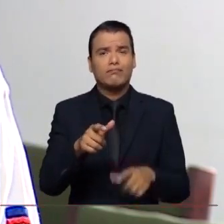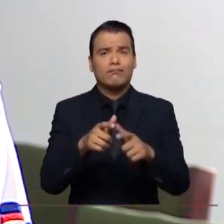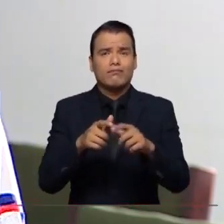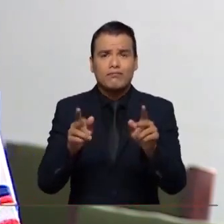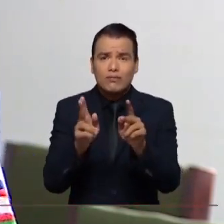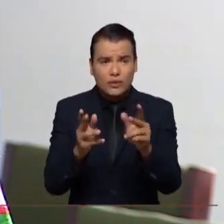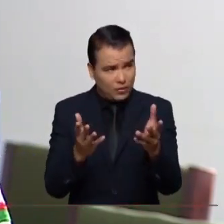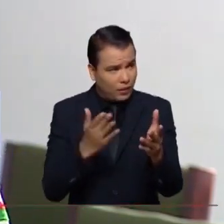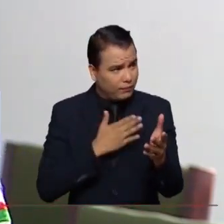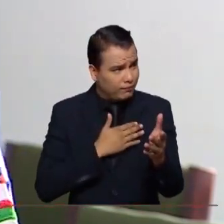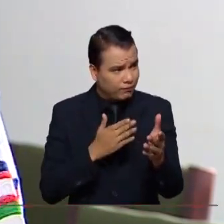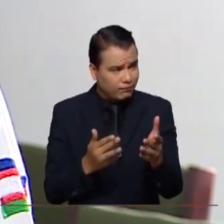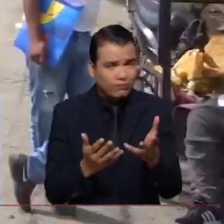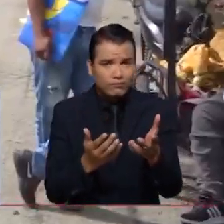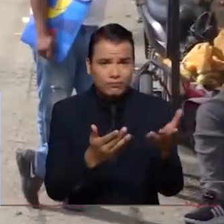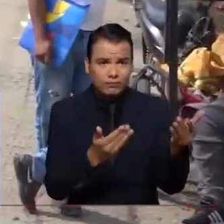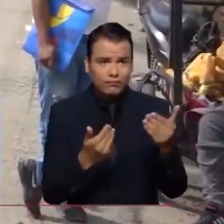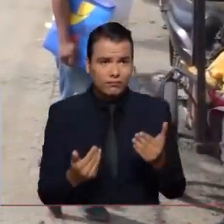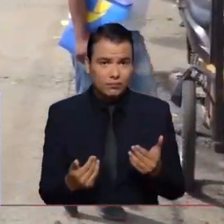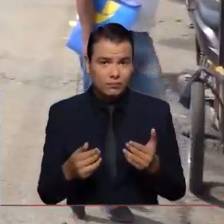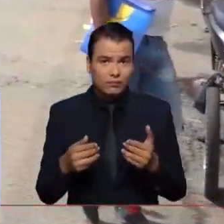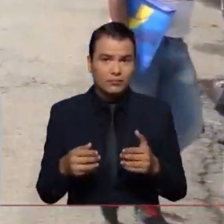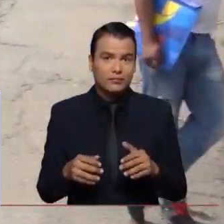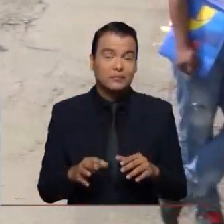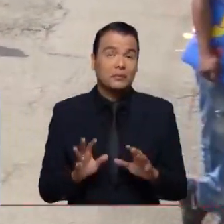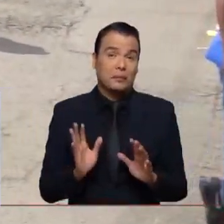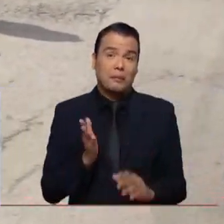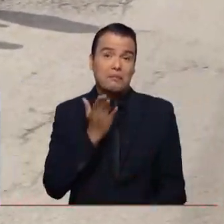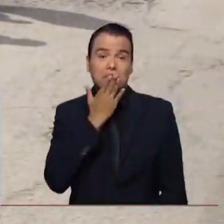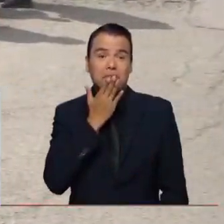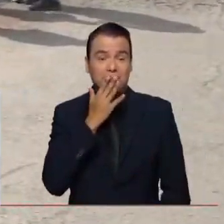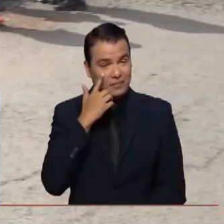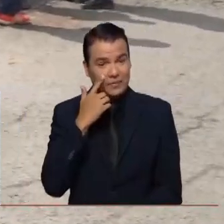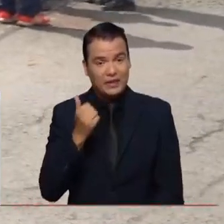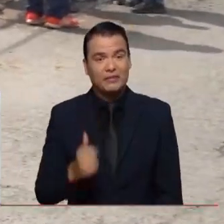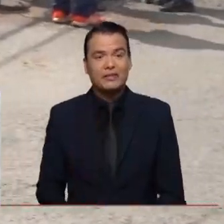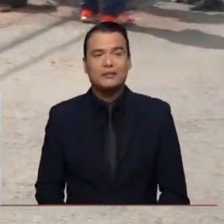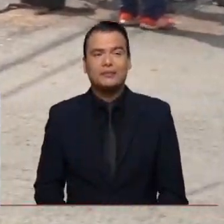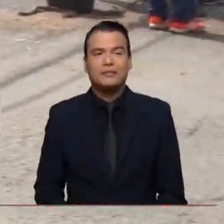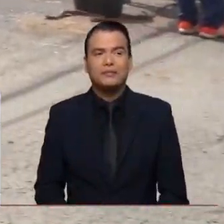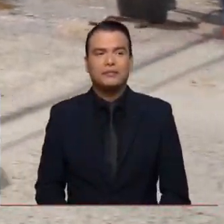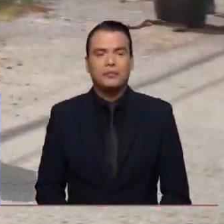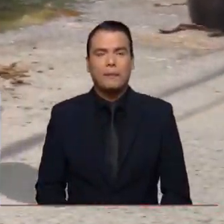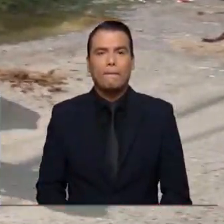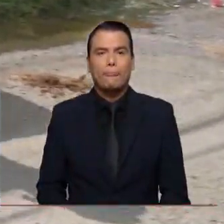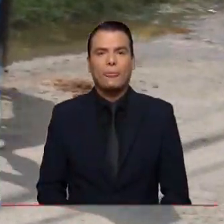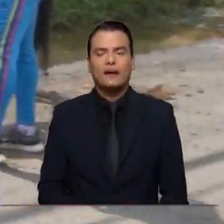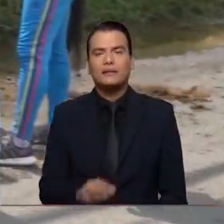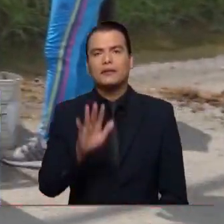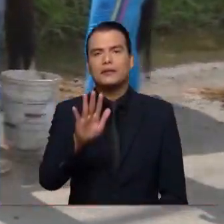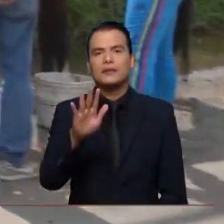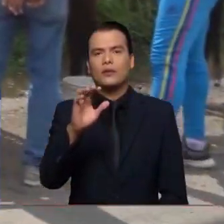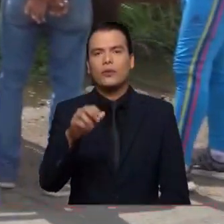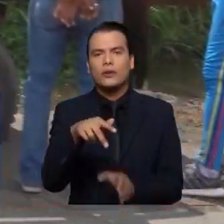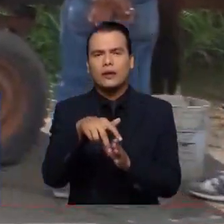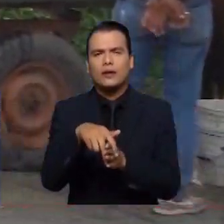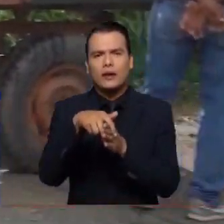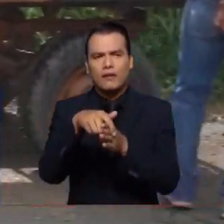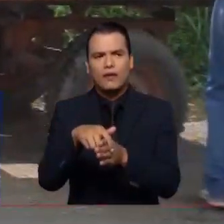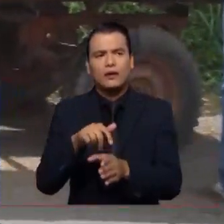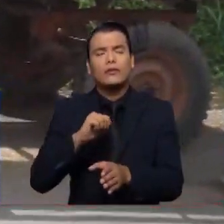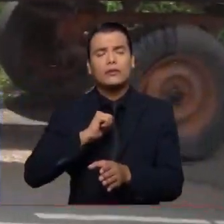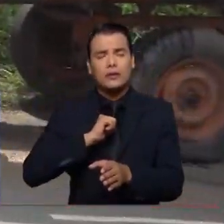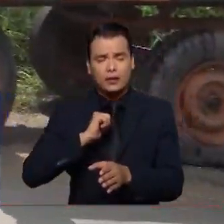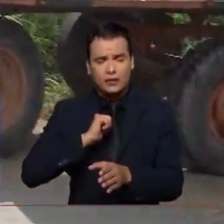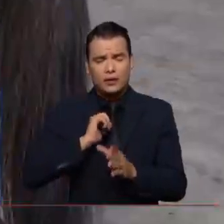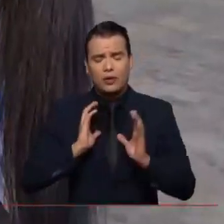gente interesada que supera también, por supuesto, lo que hoy se está dando en términos de adopción. Al menos 50 de los equinos presentaban señas